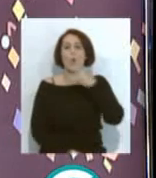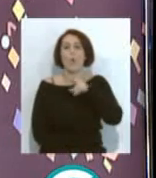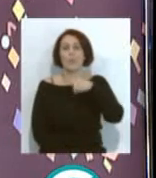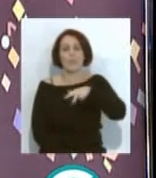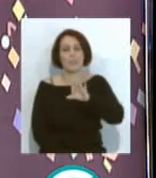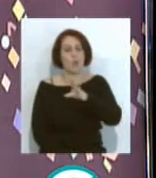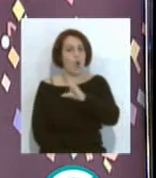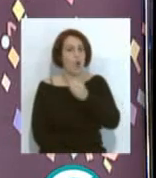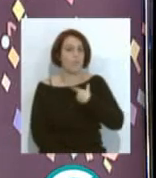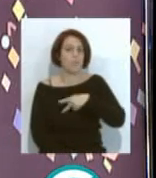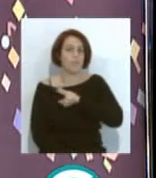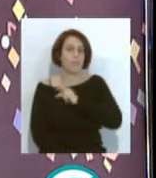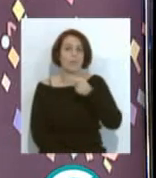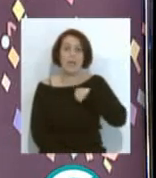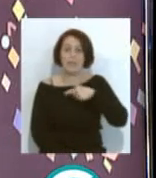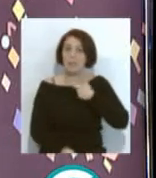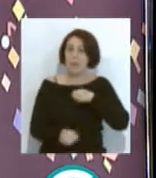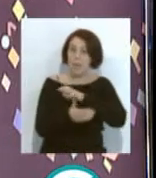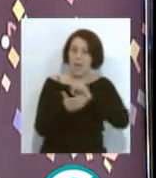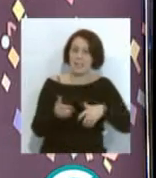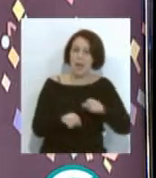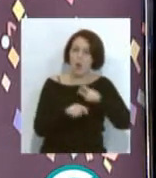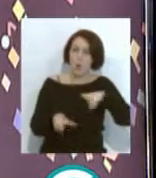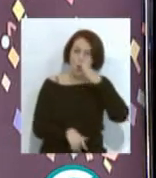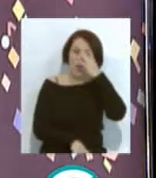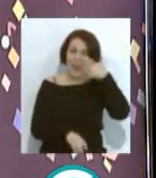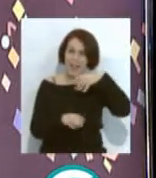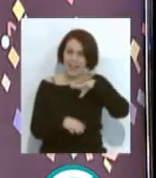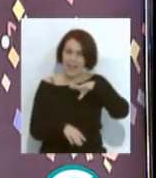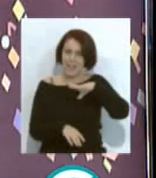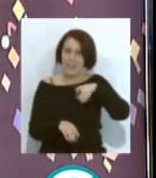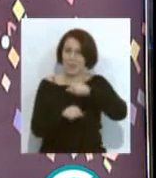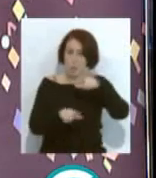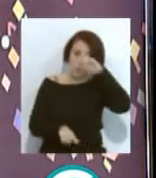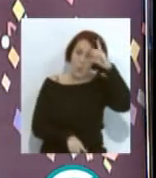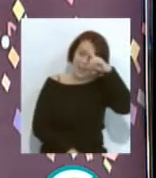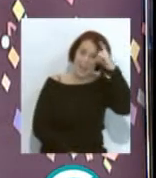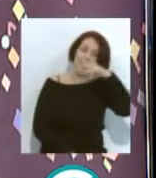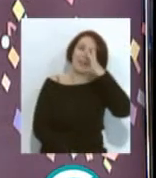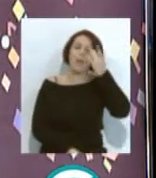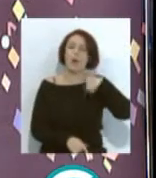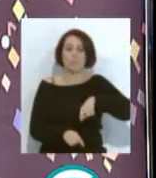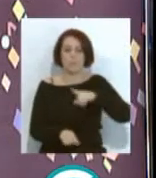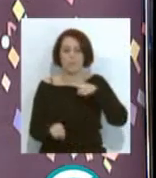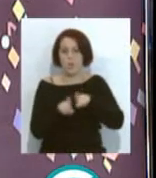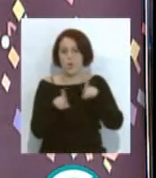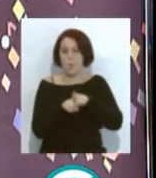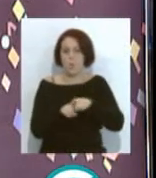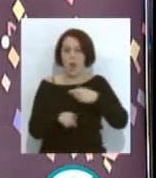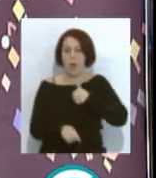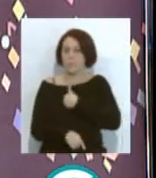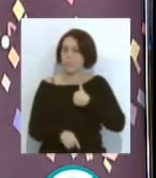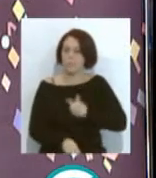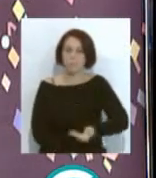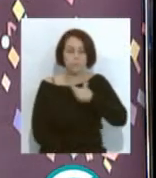un expediente en el que precisamente el Aula de Cultura del Carnaval ha tenido un papel muy, muy destacado y ojalá que sea pronto. Dicho